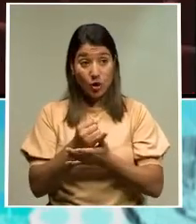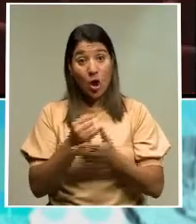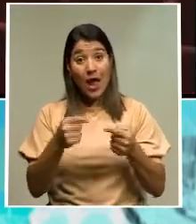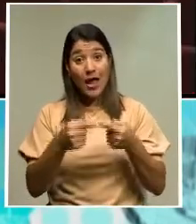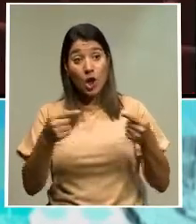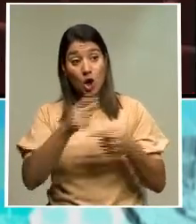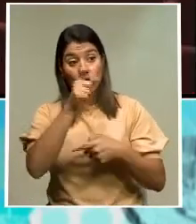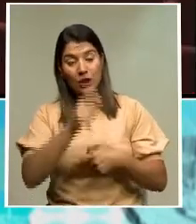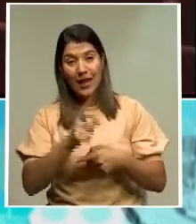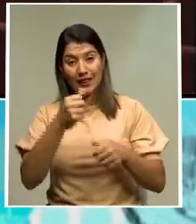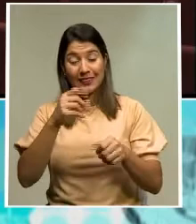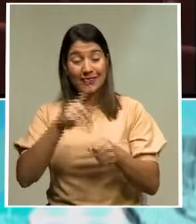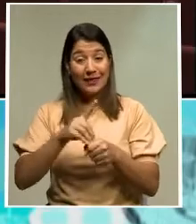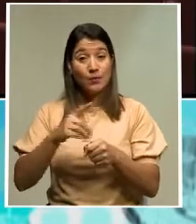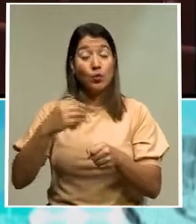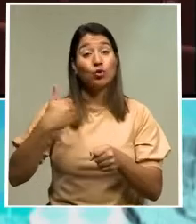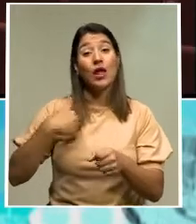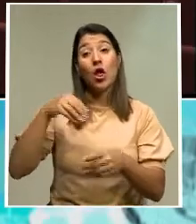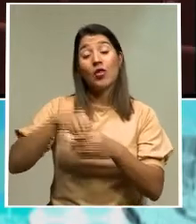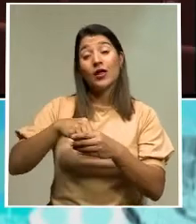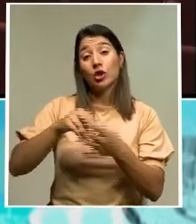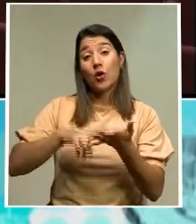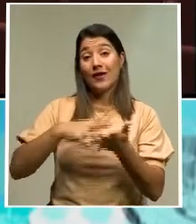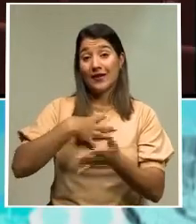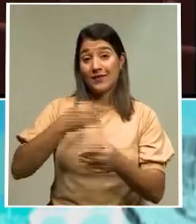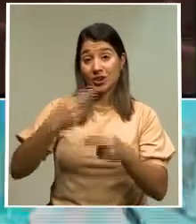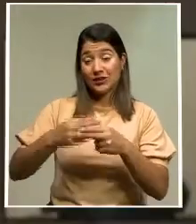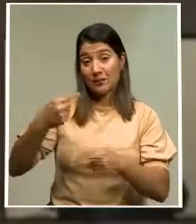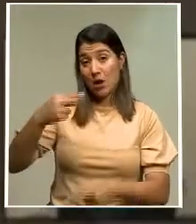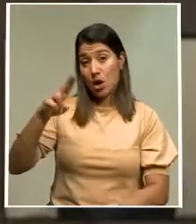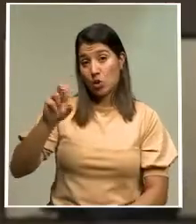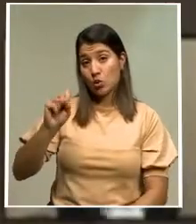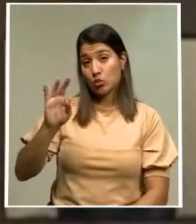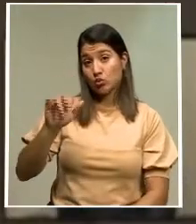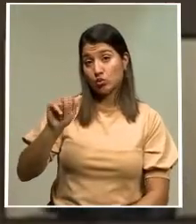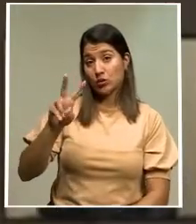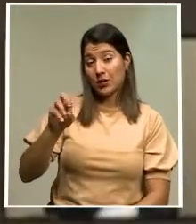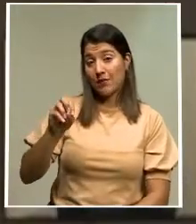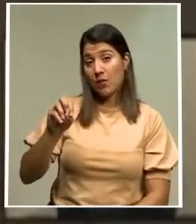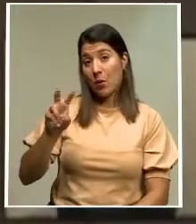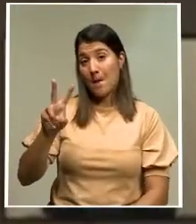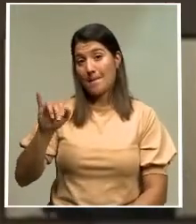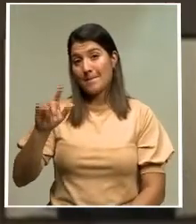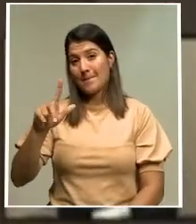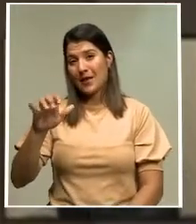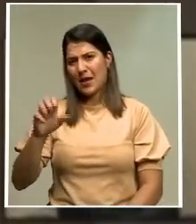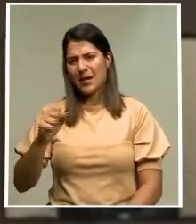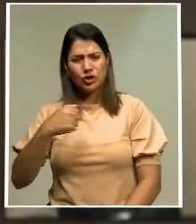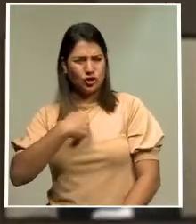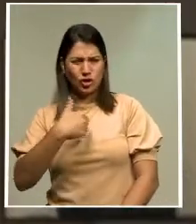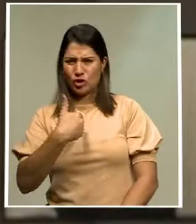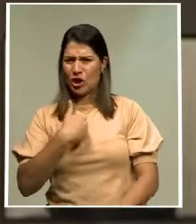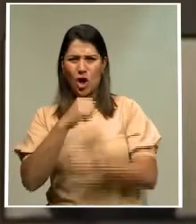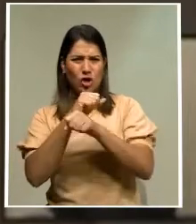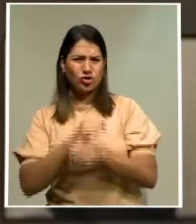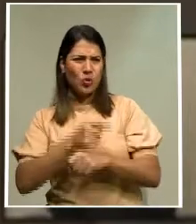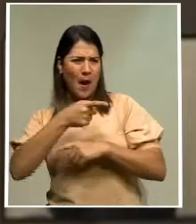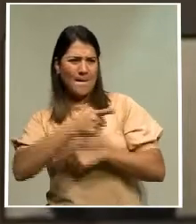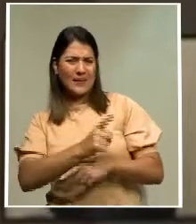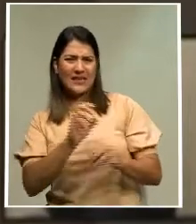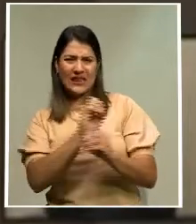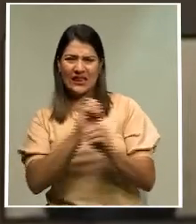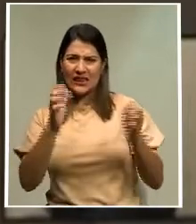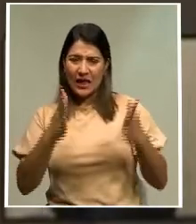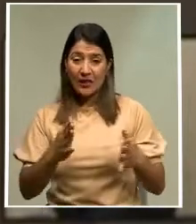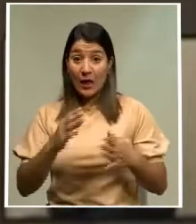Veamos parte de lo que pasó esta tarde. Nunca la costumbre de amenazar a nadie, y menos en el